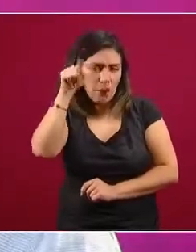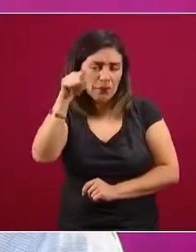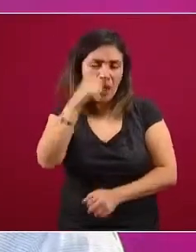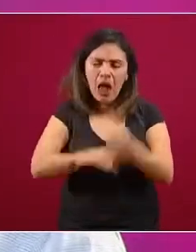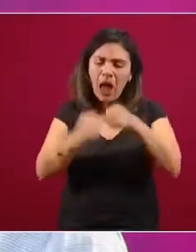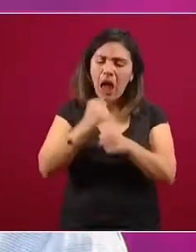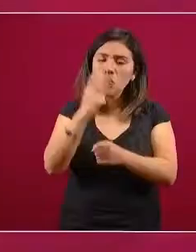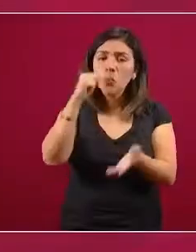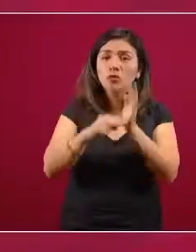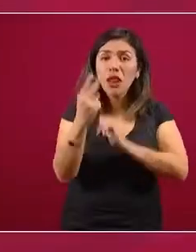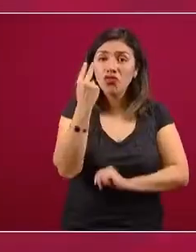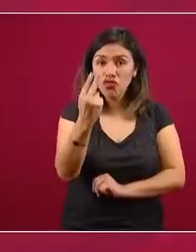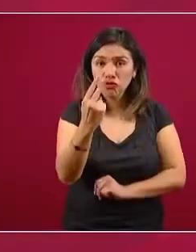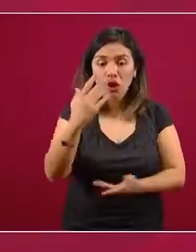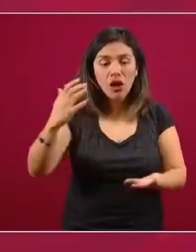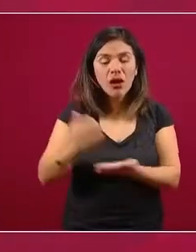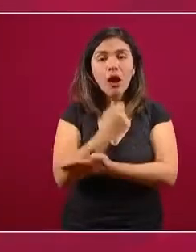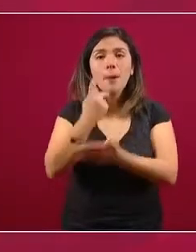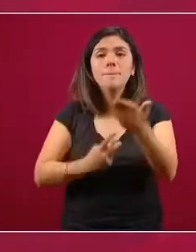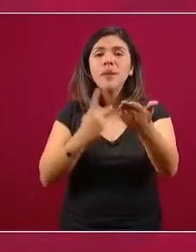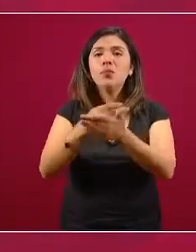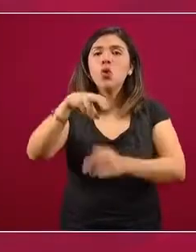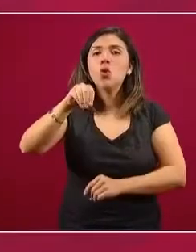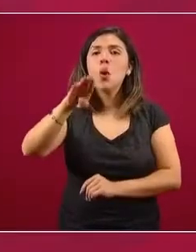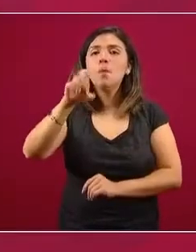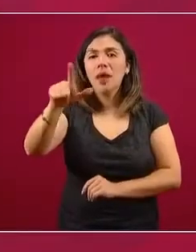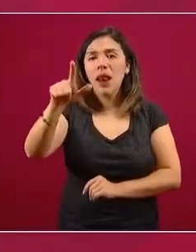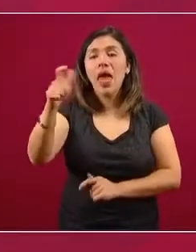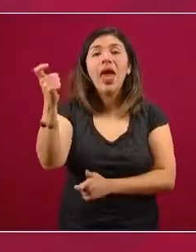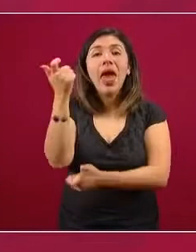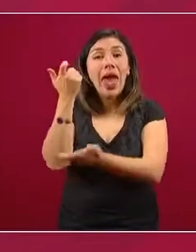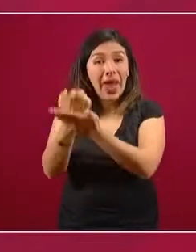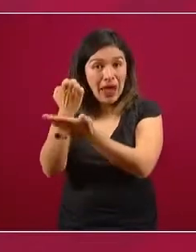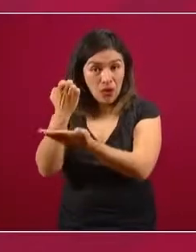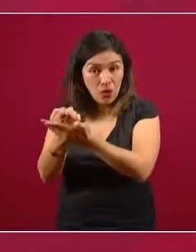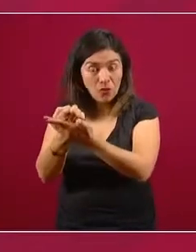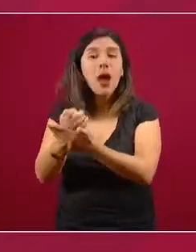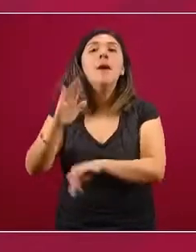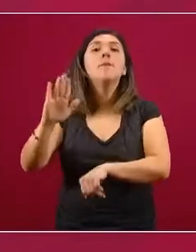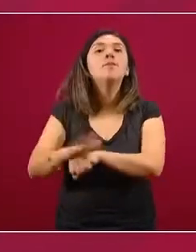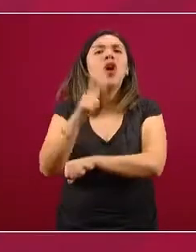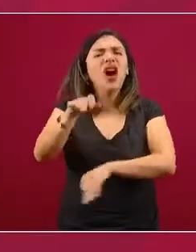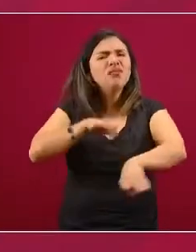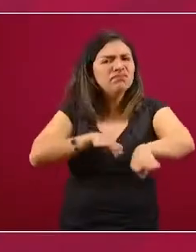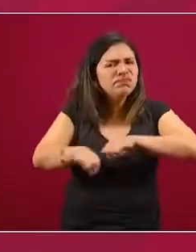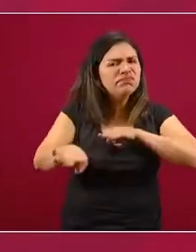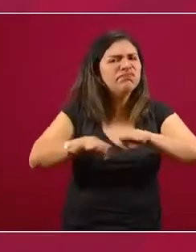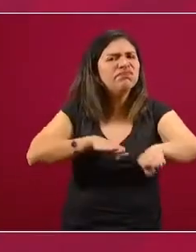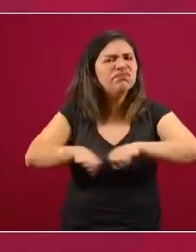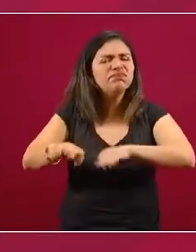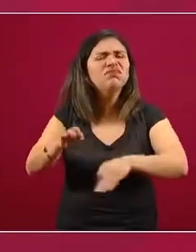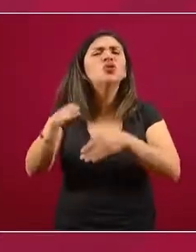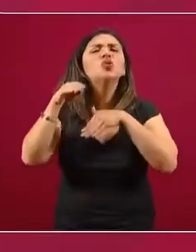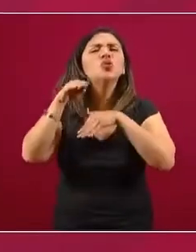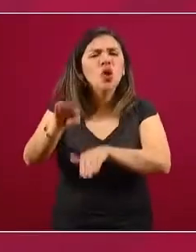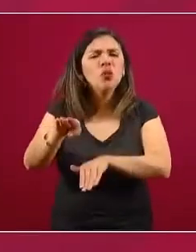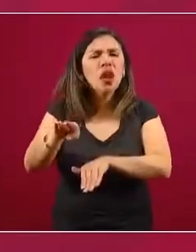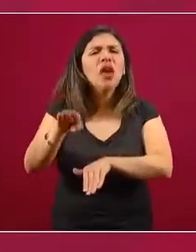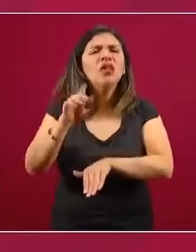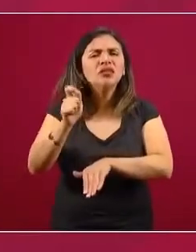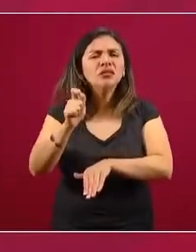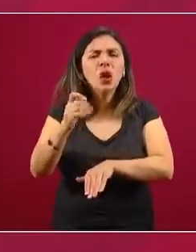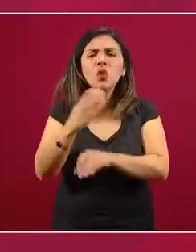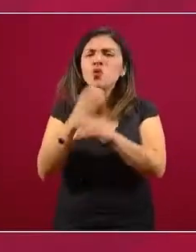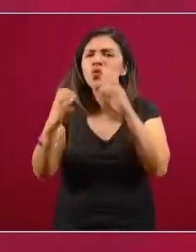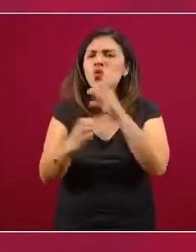el año 2002 ganó el Premio Nobel de Economía precisamente por sus trabajos sobre los